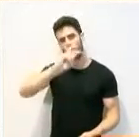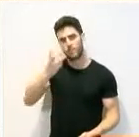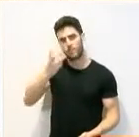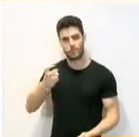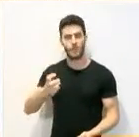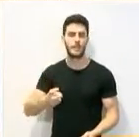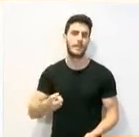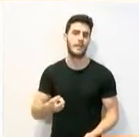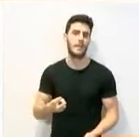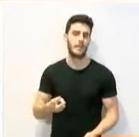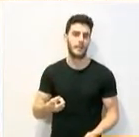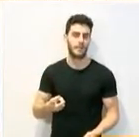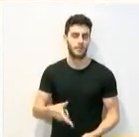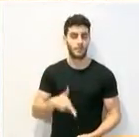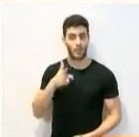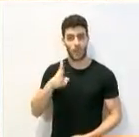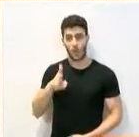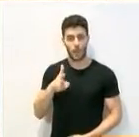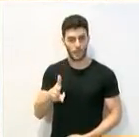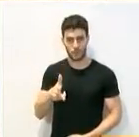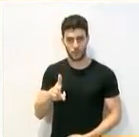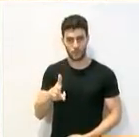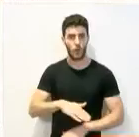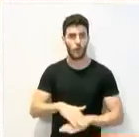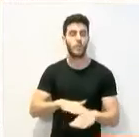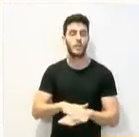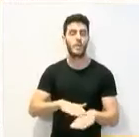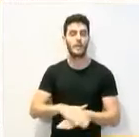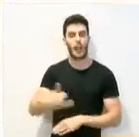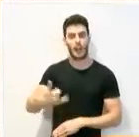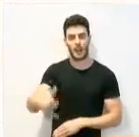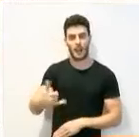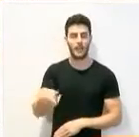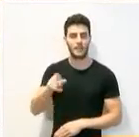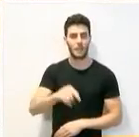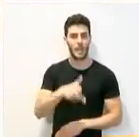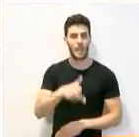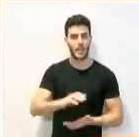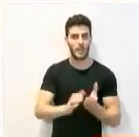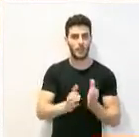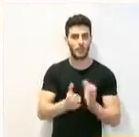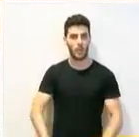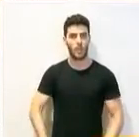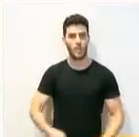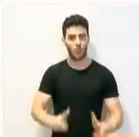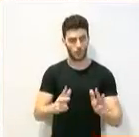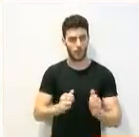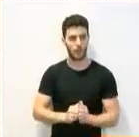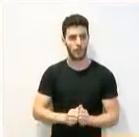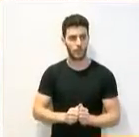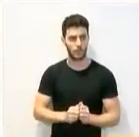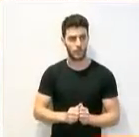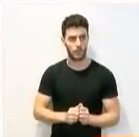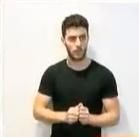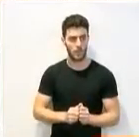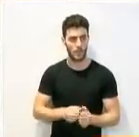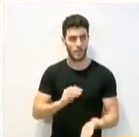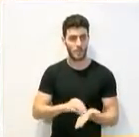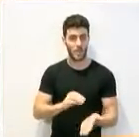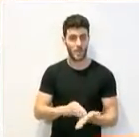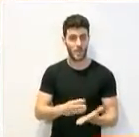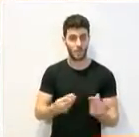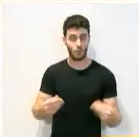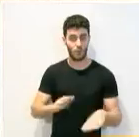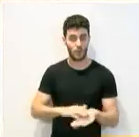vulnerando los derechos fundamentales y los derechos democráticos, en muchas ocasiones por